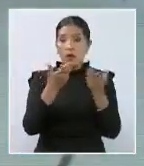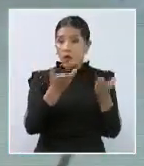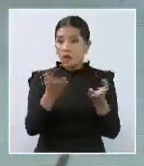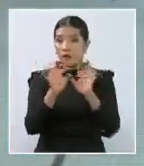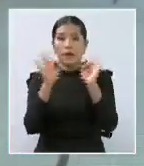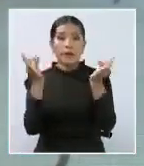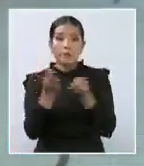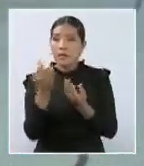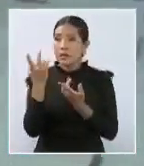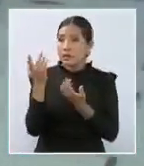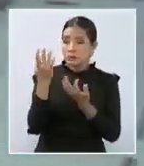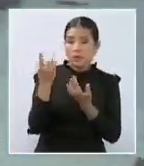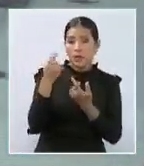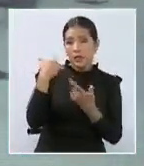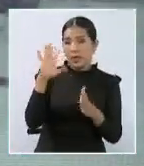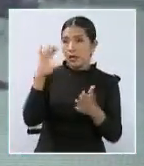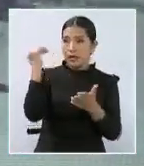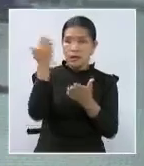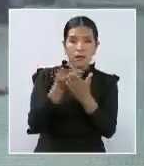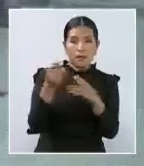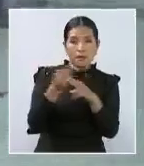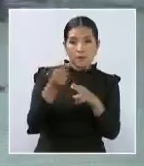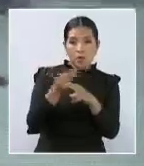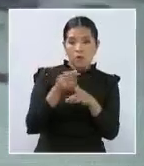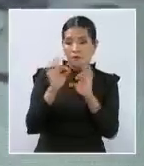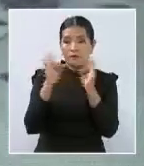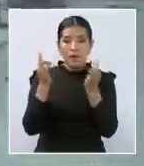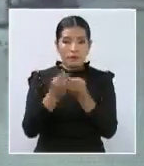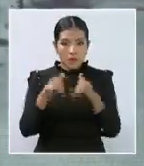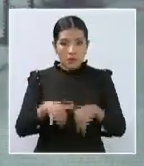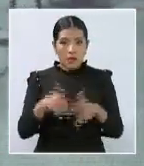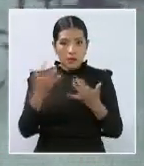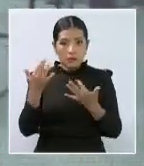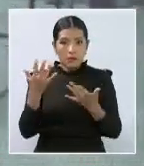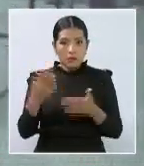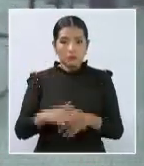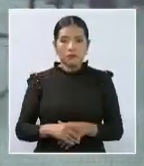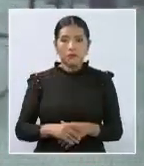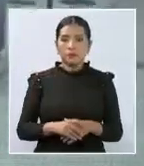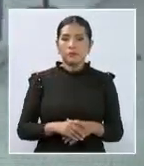de estos connacionales que regresan a Bolivia desde Israel?